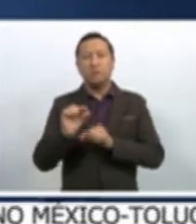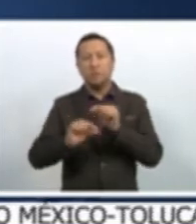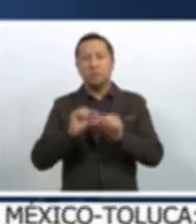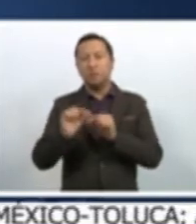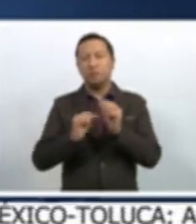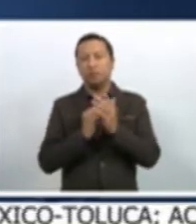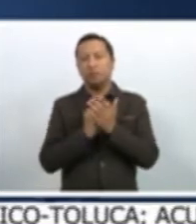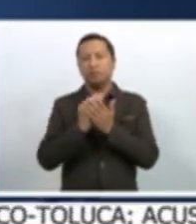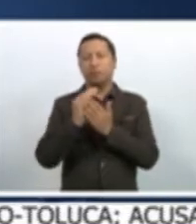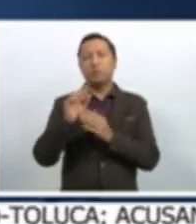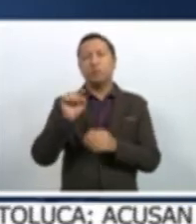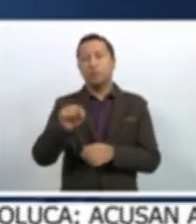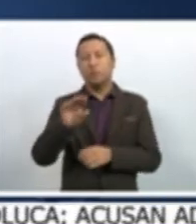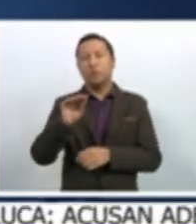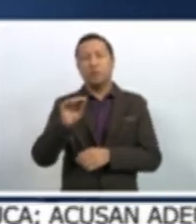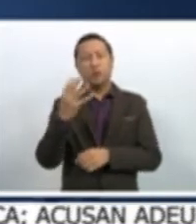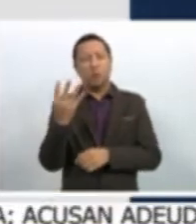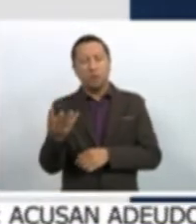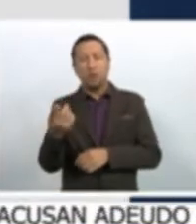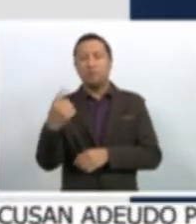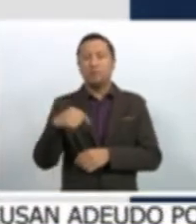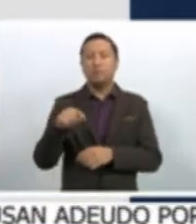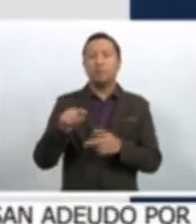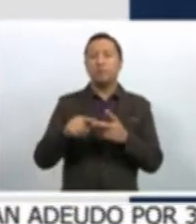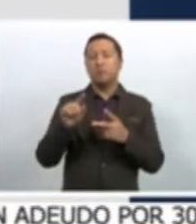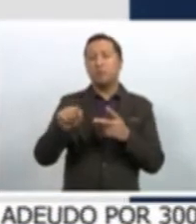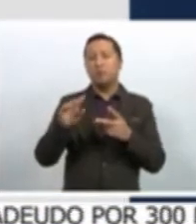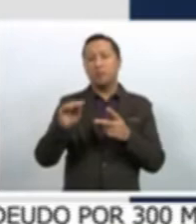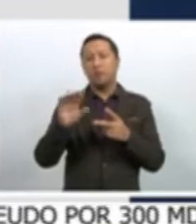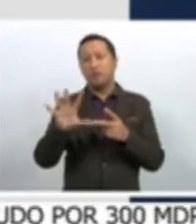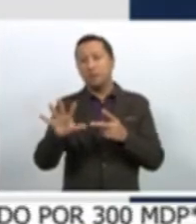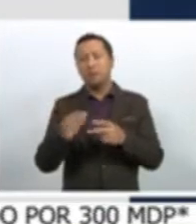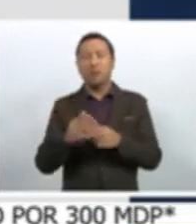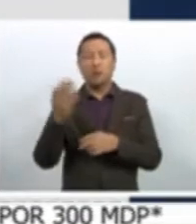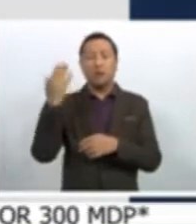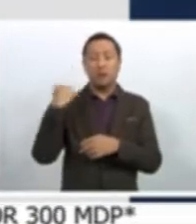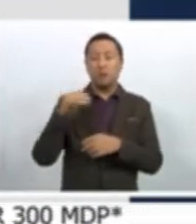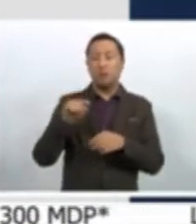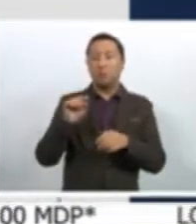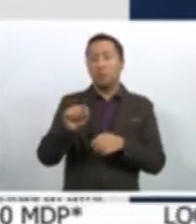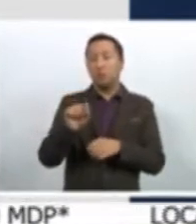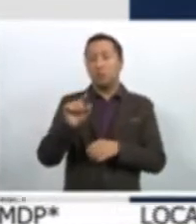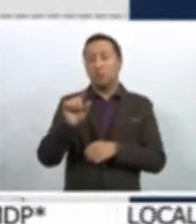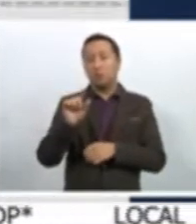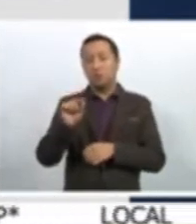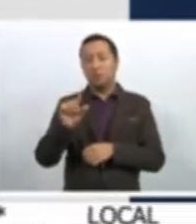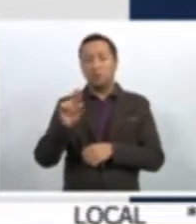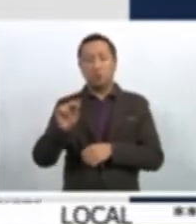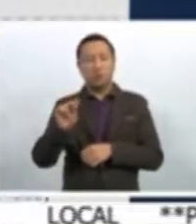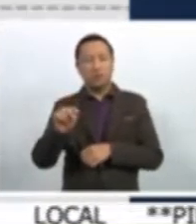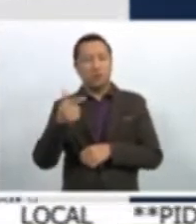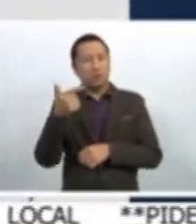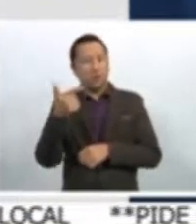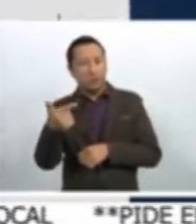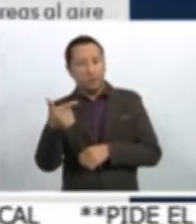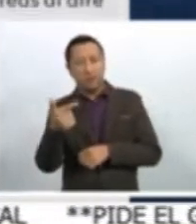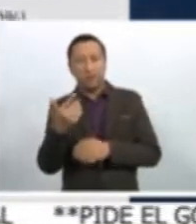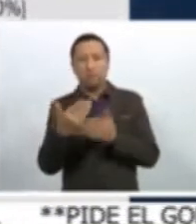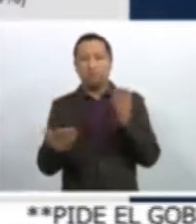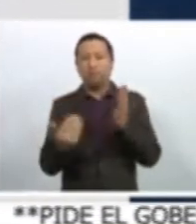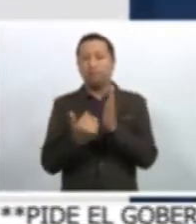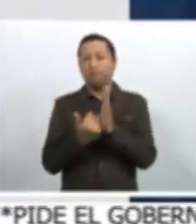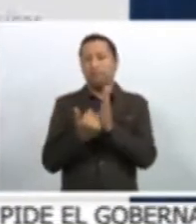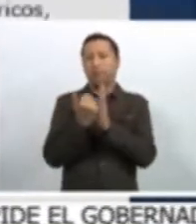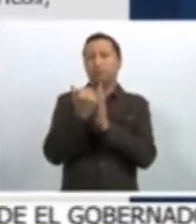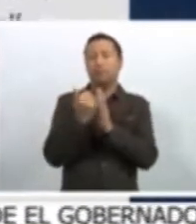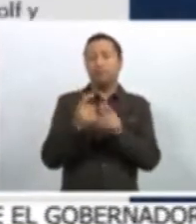y punto 95 en ambas regiones, cuando anteriormente estábamos en punto 87, lo que nos pone en alerta. Reiteró también la necesidad